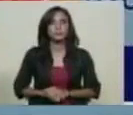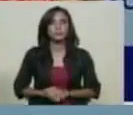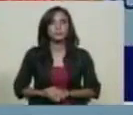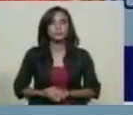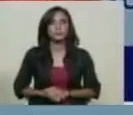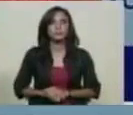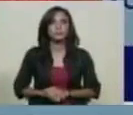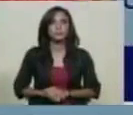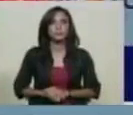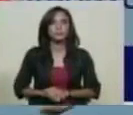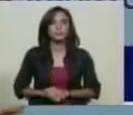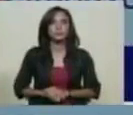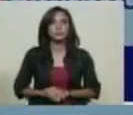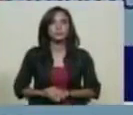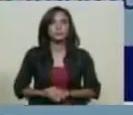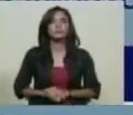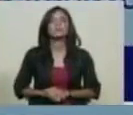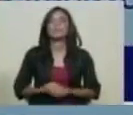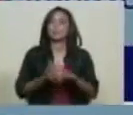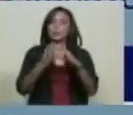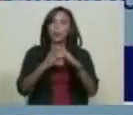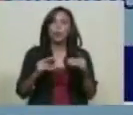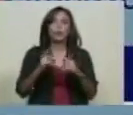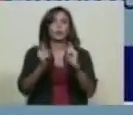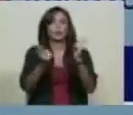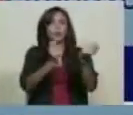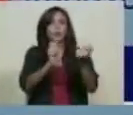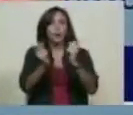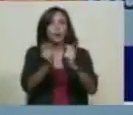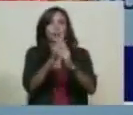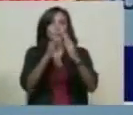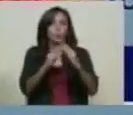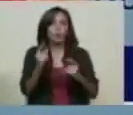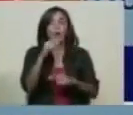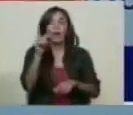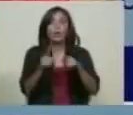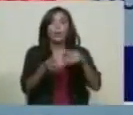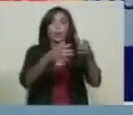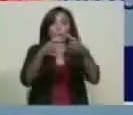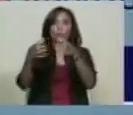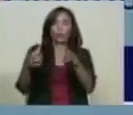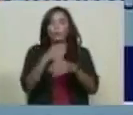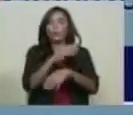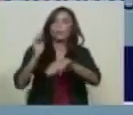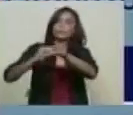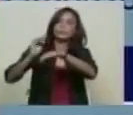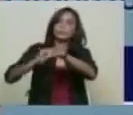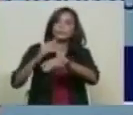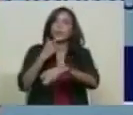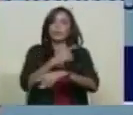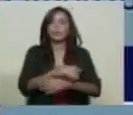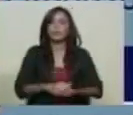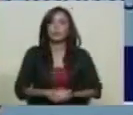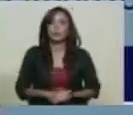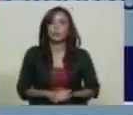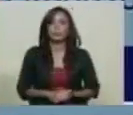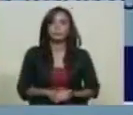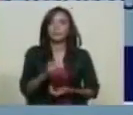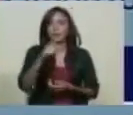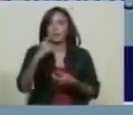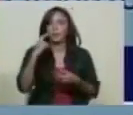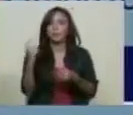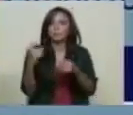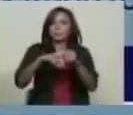Igual, presidente, en estas deliberaciones, algunos sectores sociales han solicitado que sean incorporados